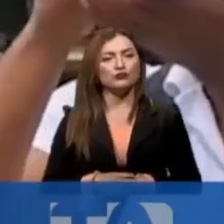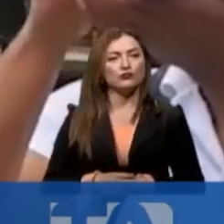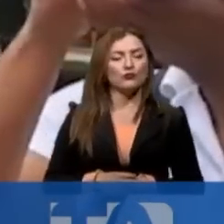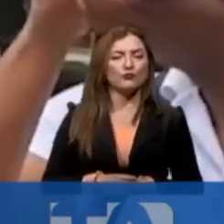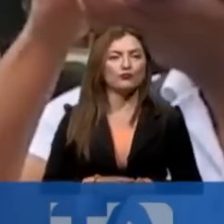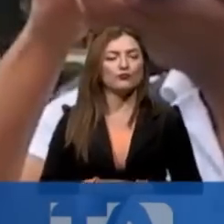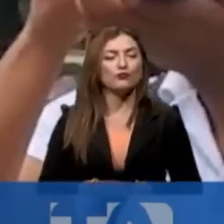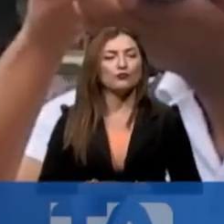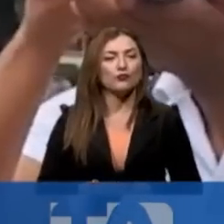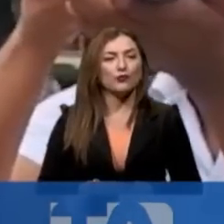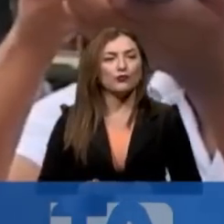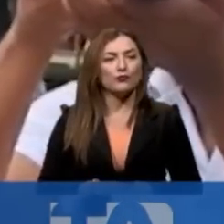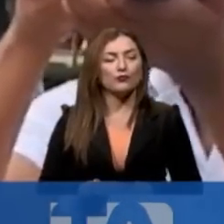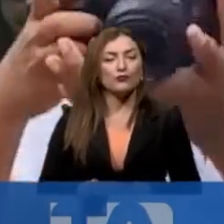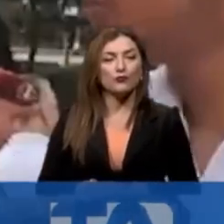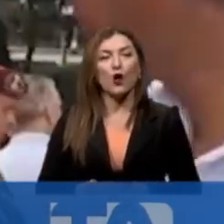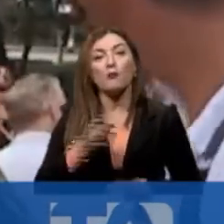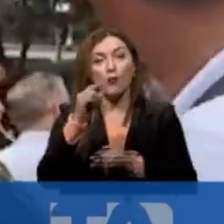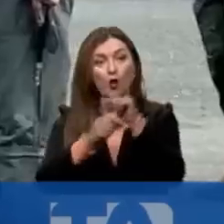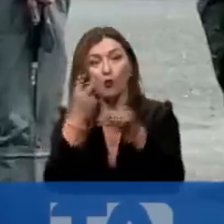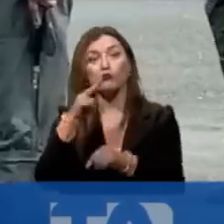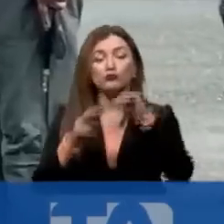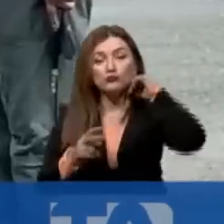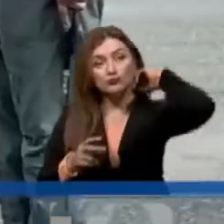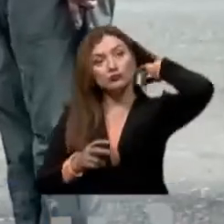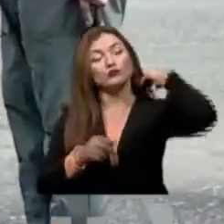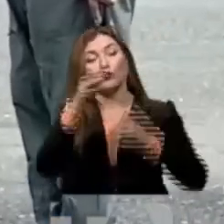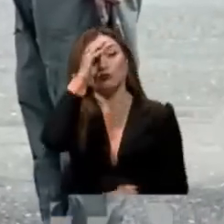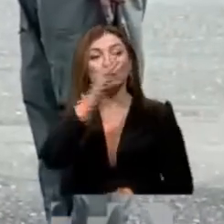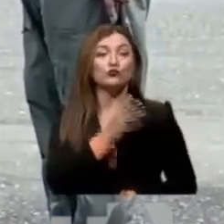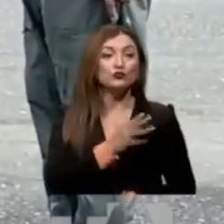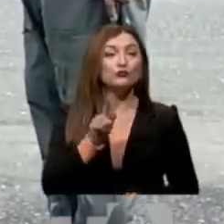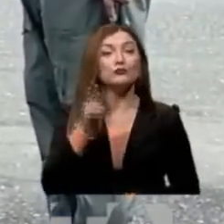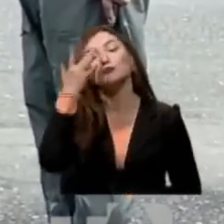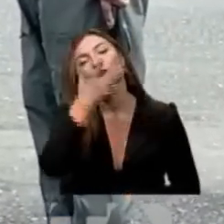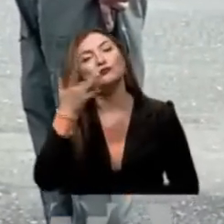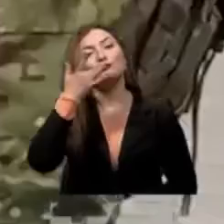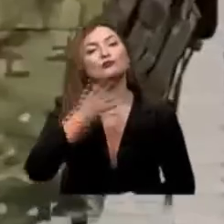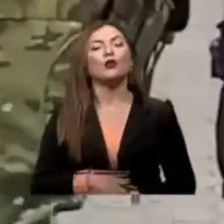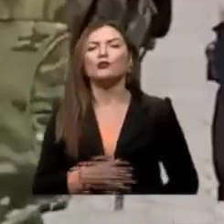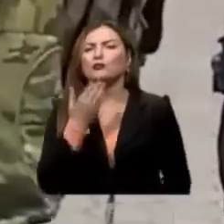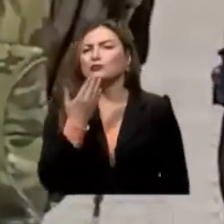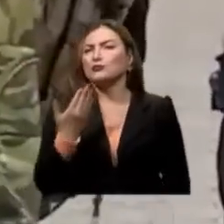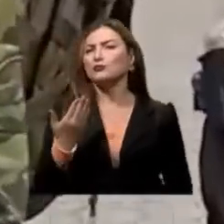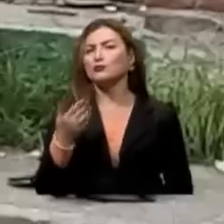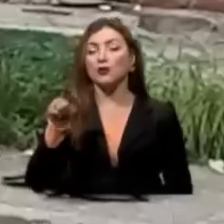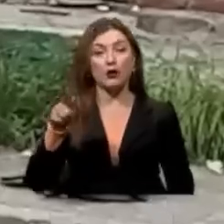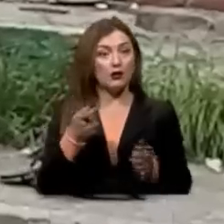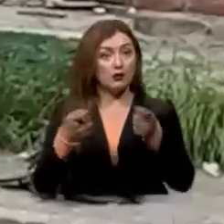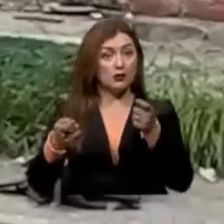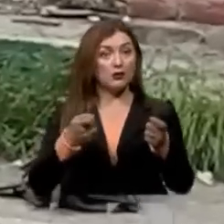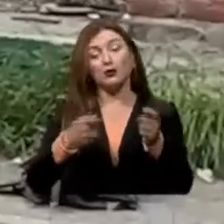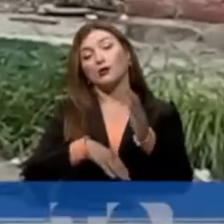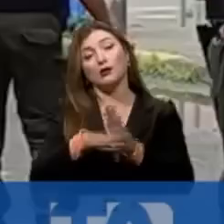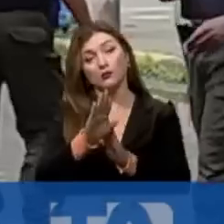Fuerza de Tarea. Esto ustedes lo van a ir viendo poco a poco. La Fuerza de Tarea Conjunta Esmeraldas se ha catalogado como uno de los comandos